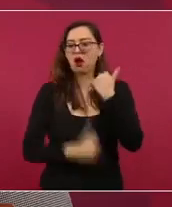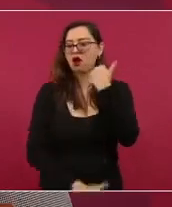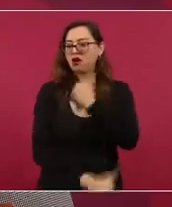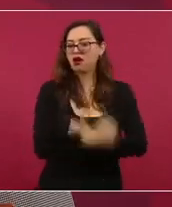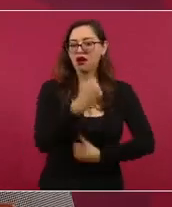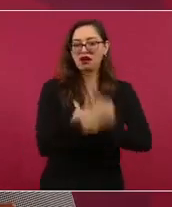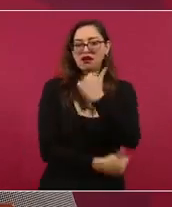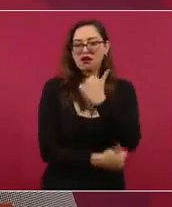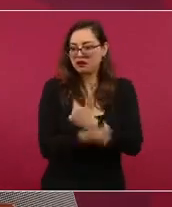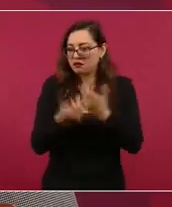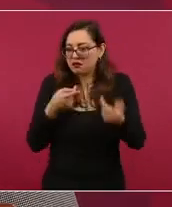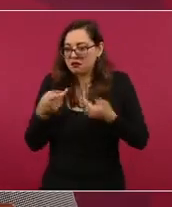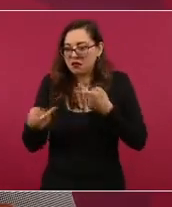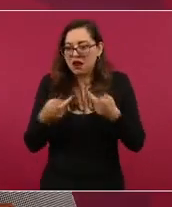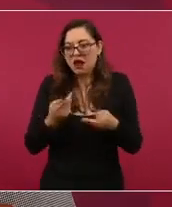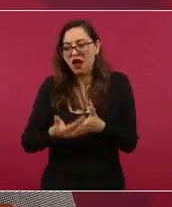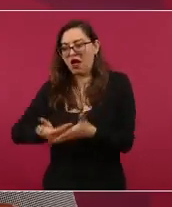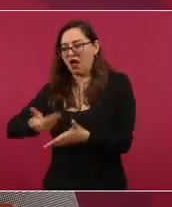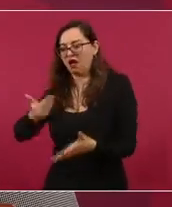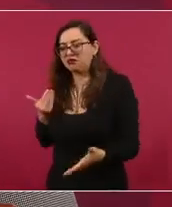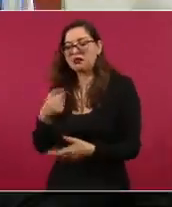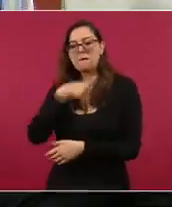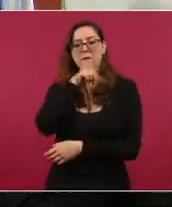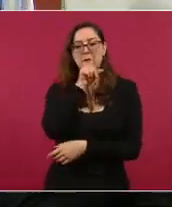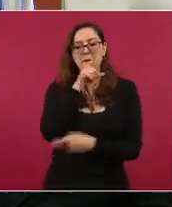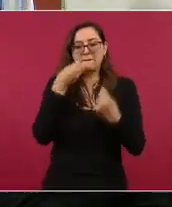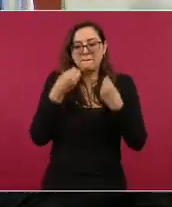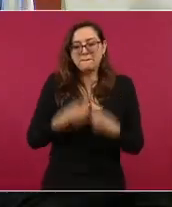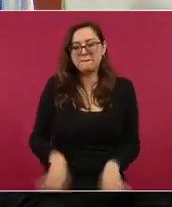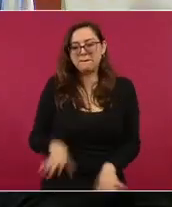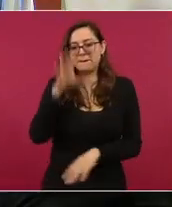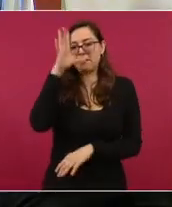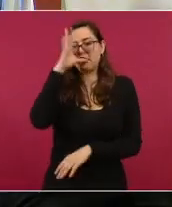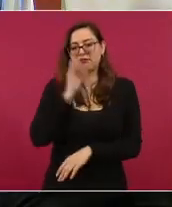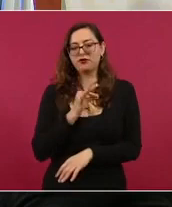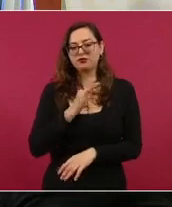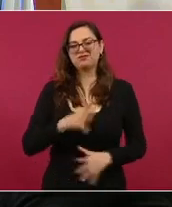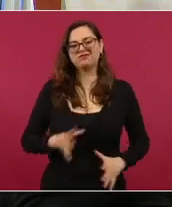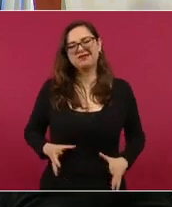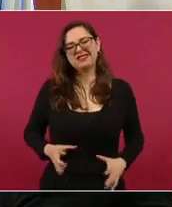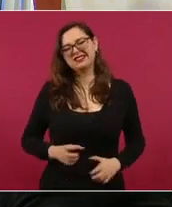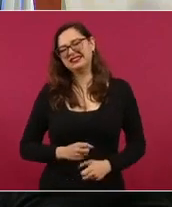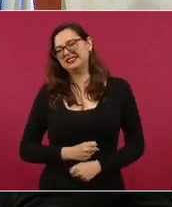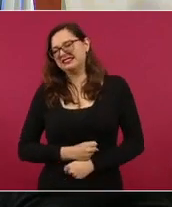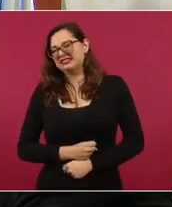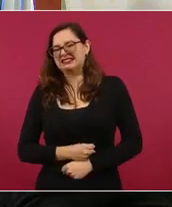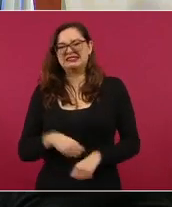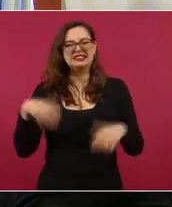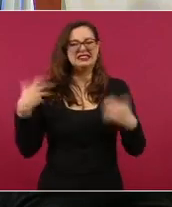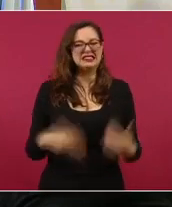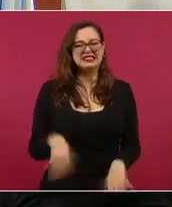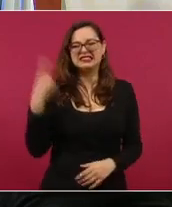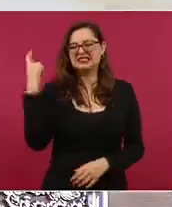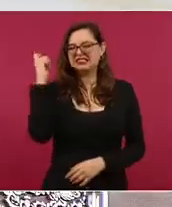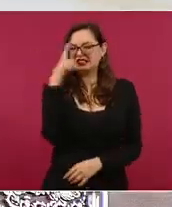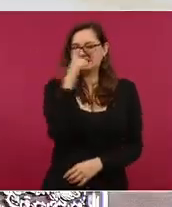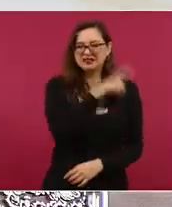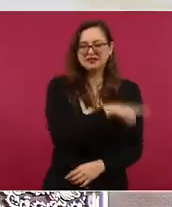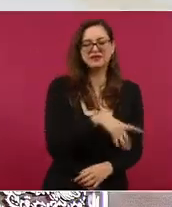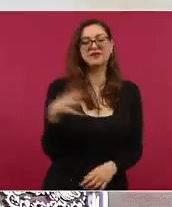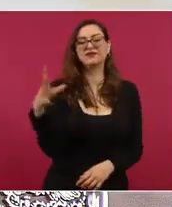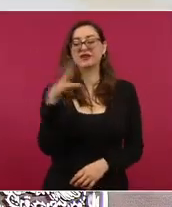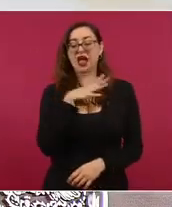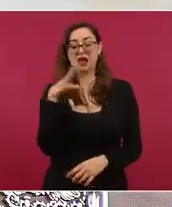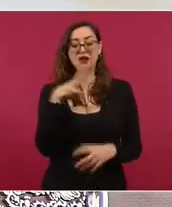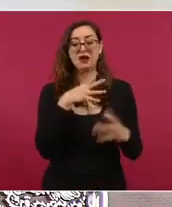una preparación académica, y los frustran. Y tengo documentados varios casos